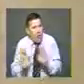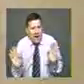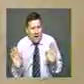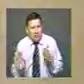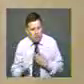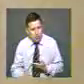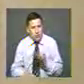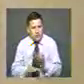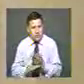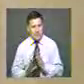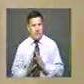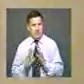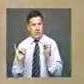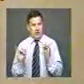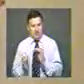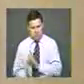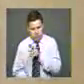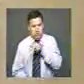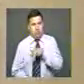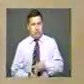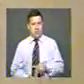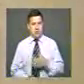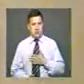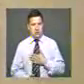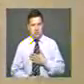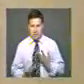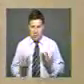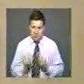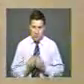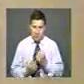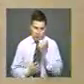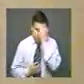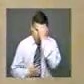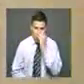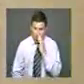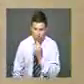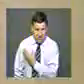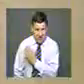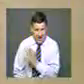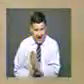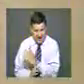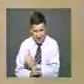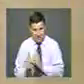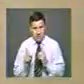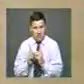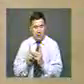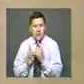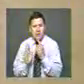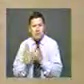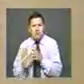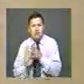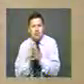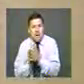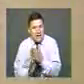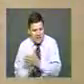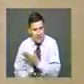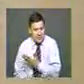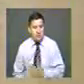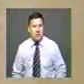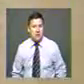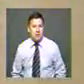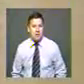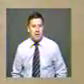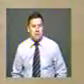contrasta felizmente con la postura que mi colega profesor formuló hace un momento,